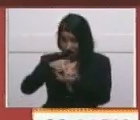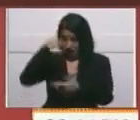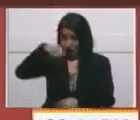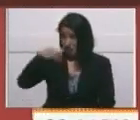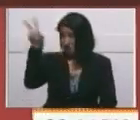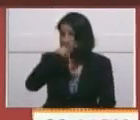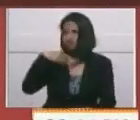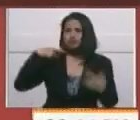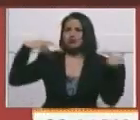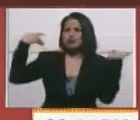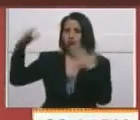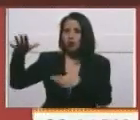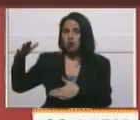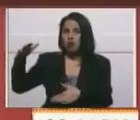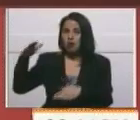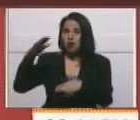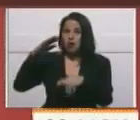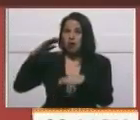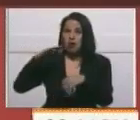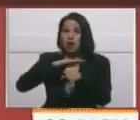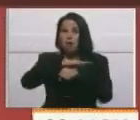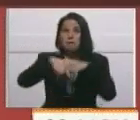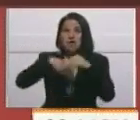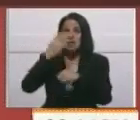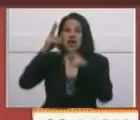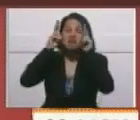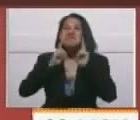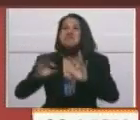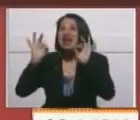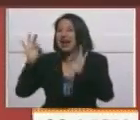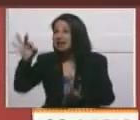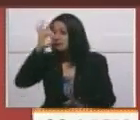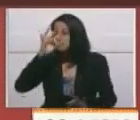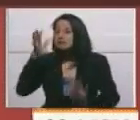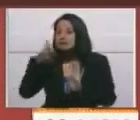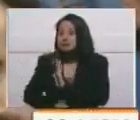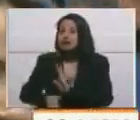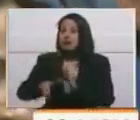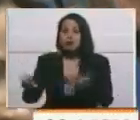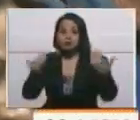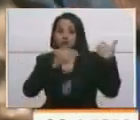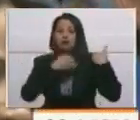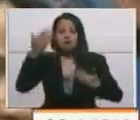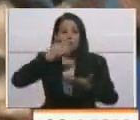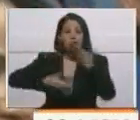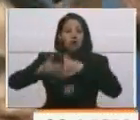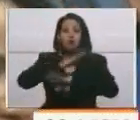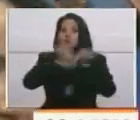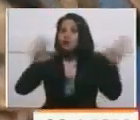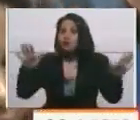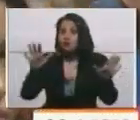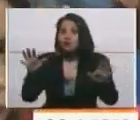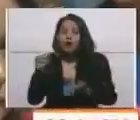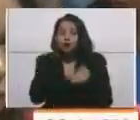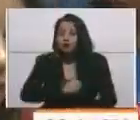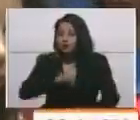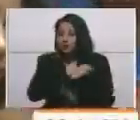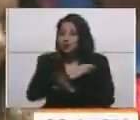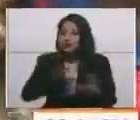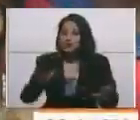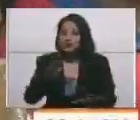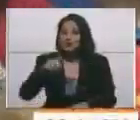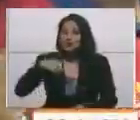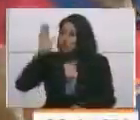le decimos vaya a lavarse ese paltó venezuela se respeta el señor encargado de negocios saque su garra de aquí de